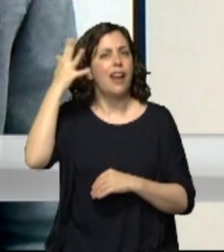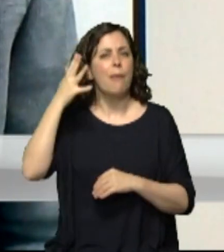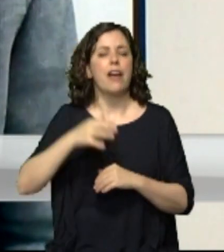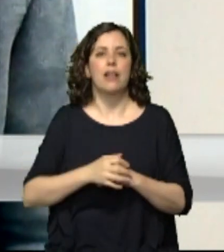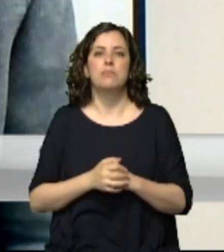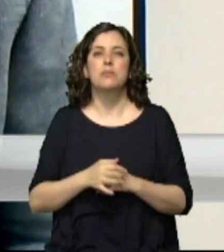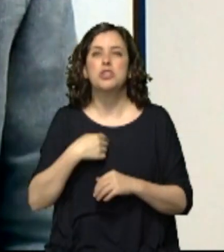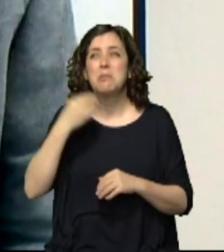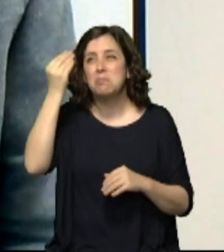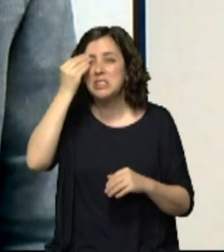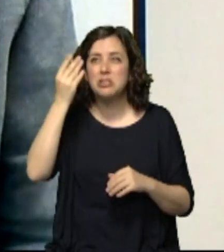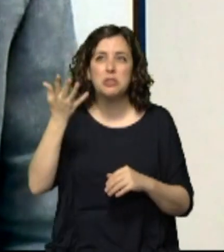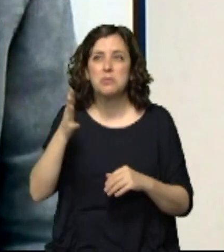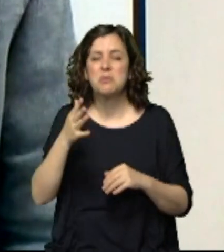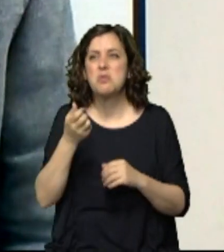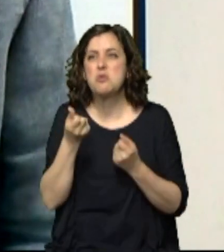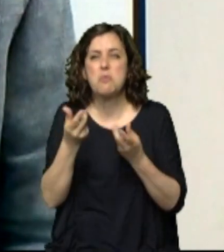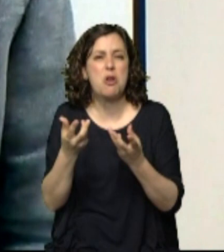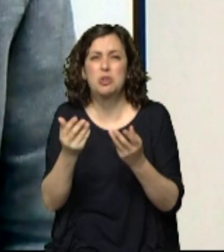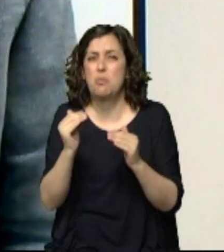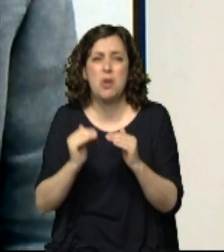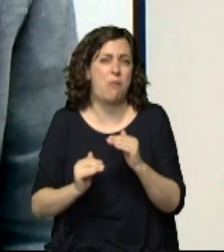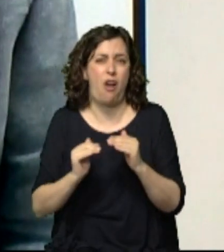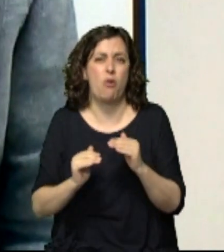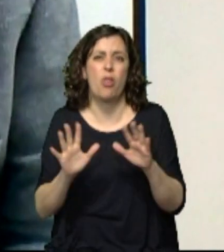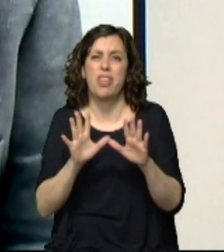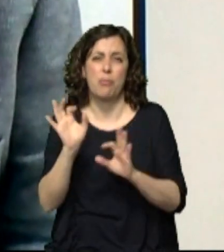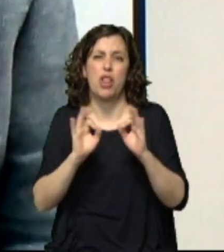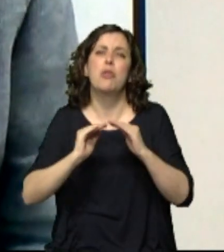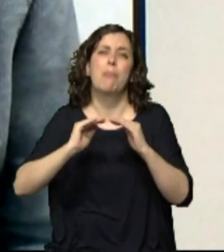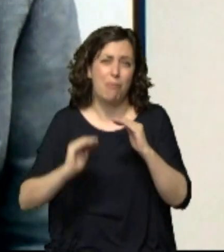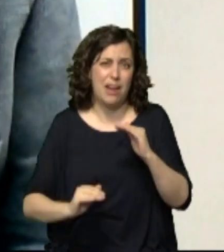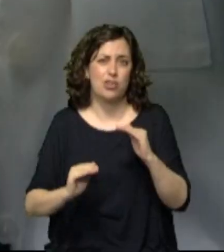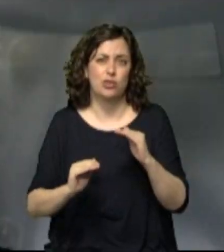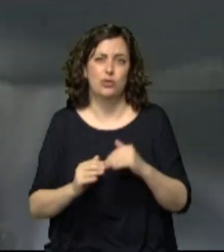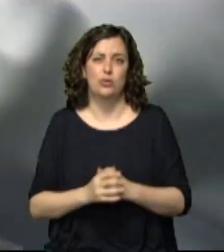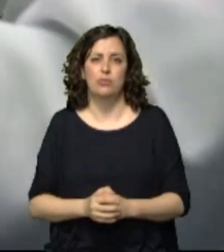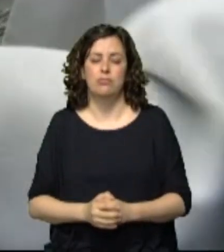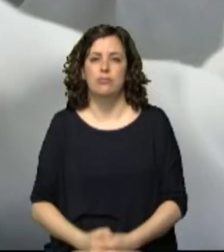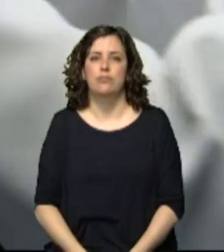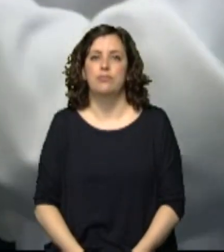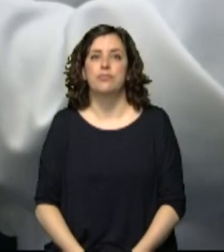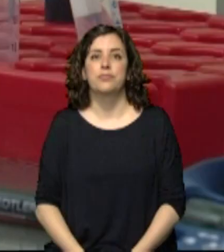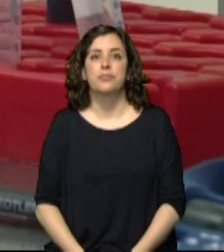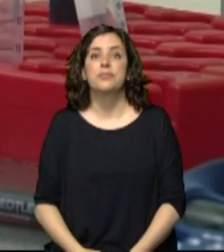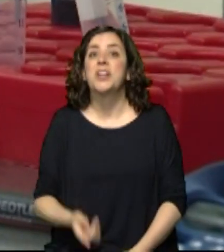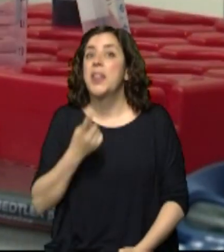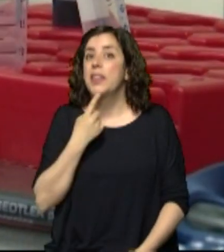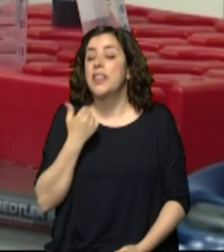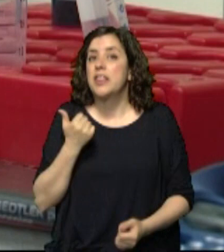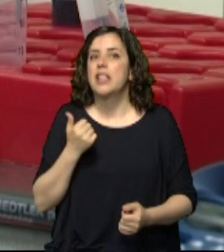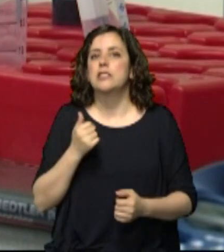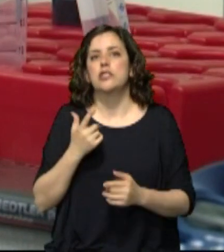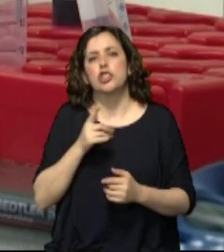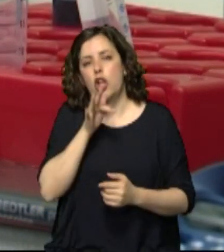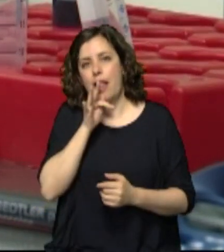Creo que estaremos en cifras muy bajas, muy por debajo del 10%, desde luego. Dice Artundo que es pronto para fijarle un porcentaje